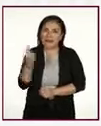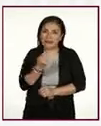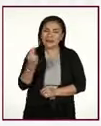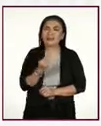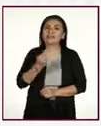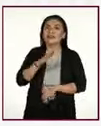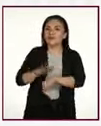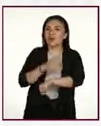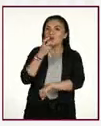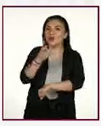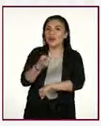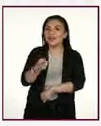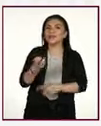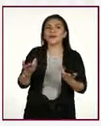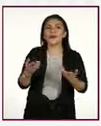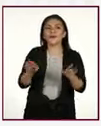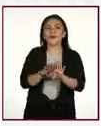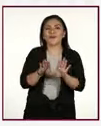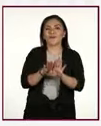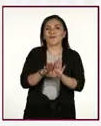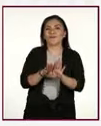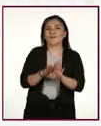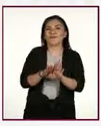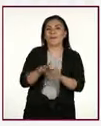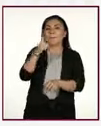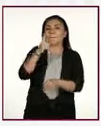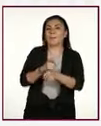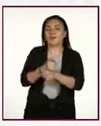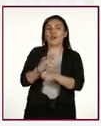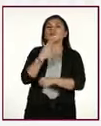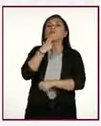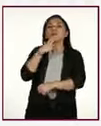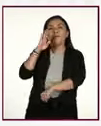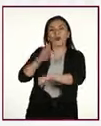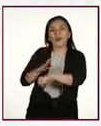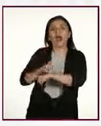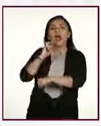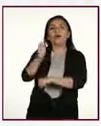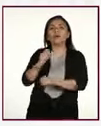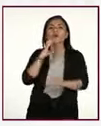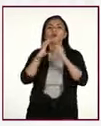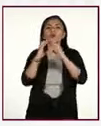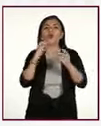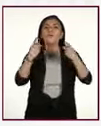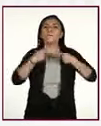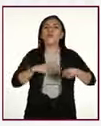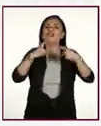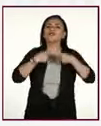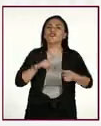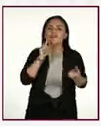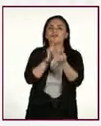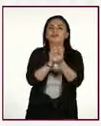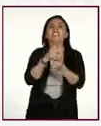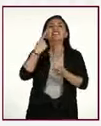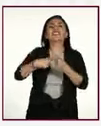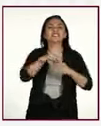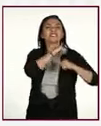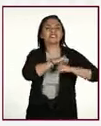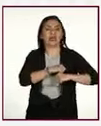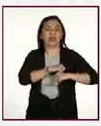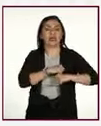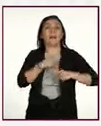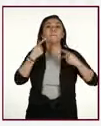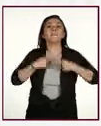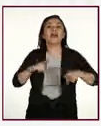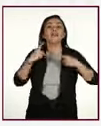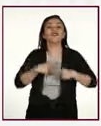tener justo este primer factor protector, que es una relación de persona cuidadora primaria, ¿no? Y lo pongo como